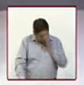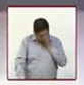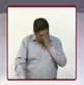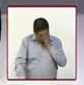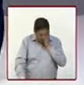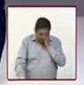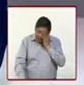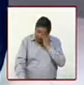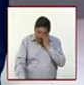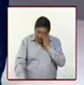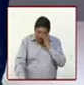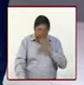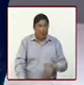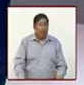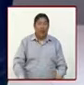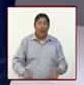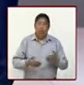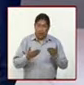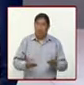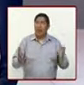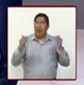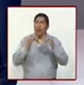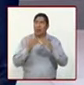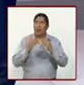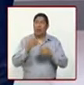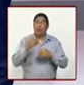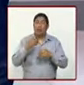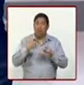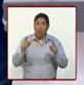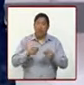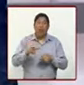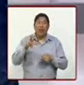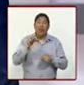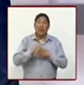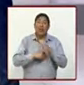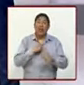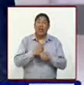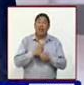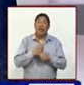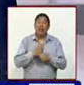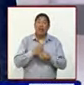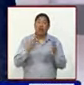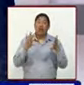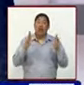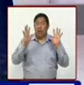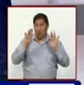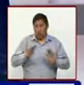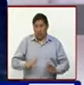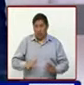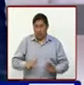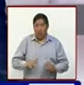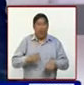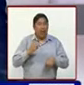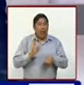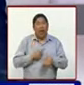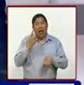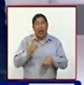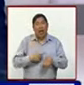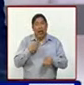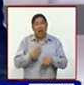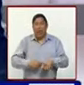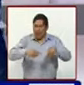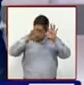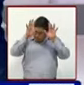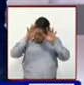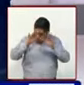Por lo menos en La Paz decíamos que hace 30 años que no teníamos este tipo de lluvias. Tan largas, ¿sí?, tan